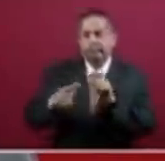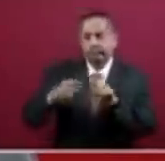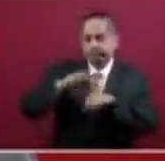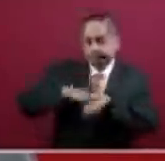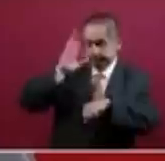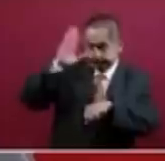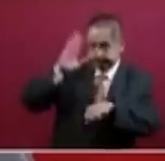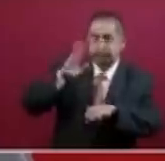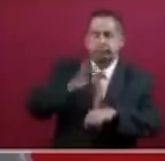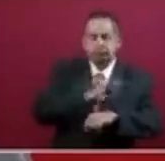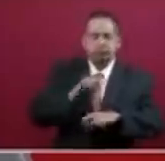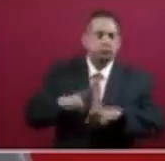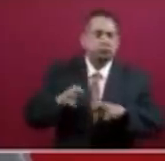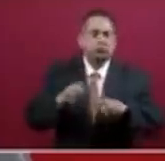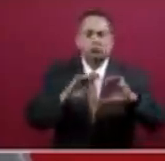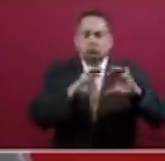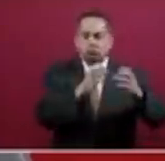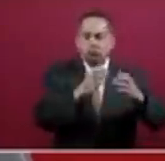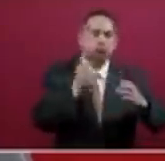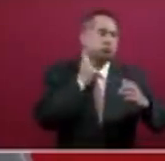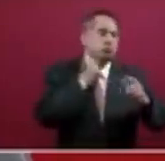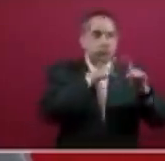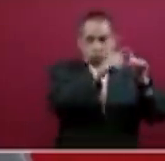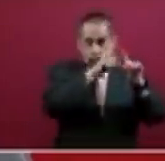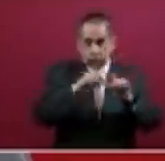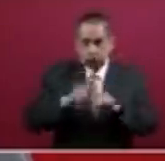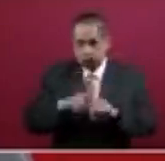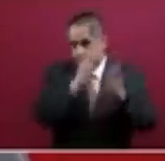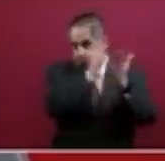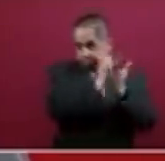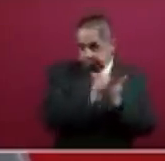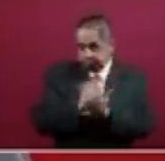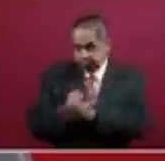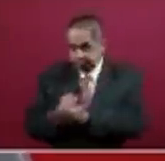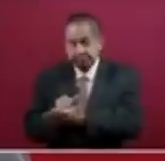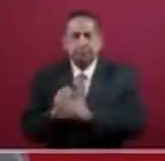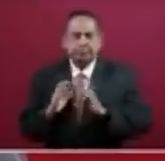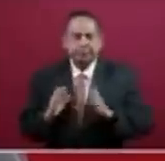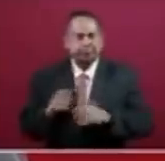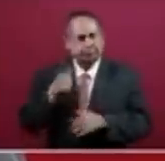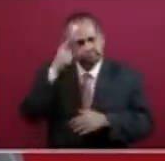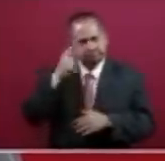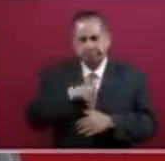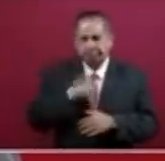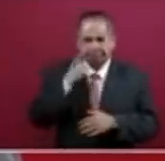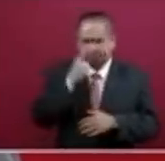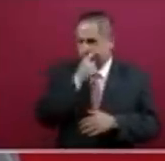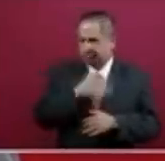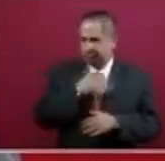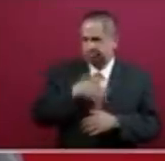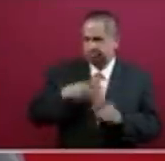de los congresos locales. Yo espero que en esta semana se logre.